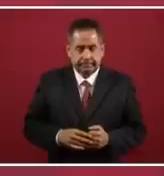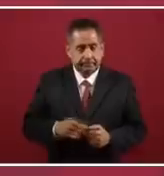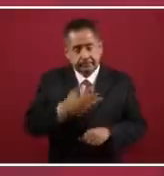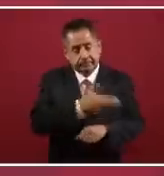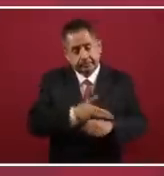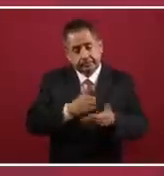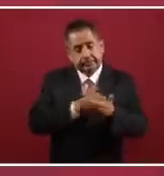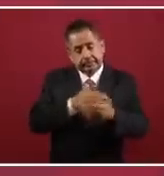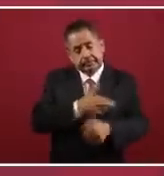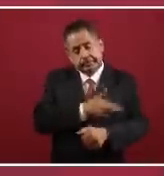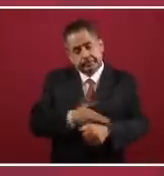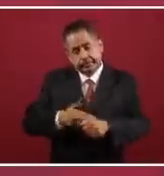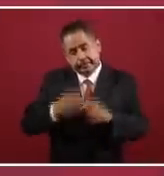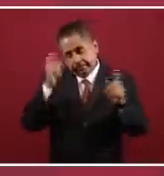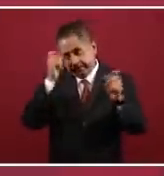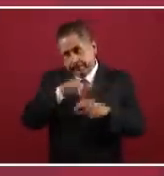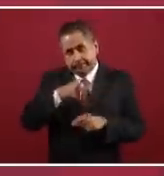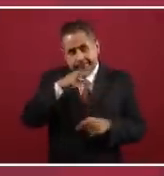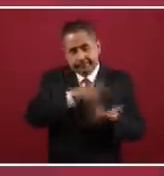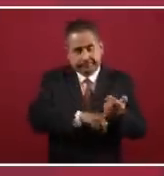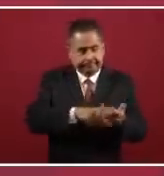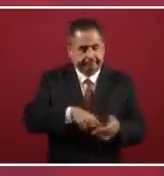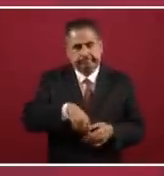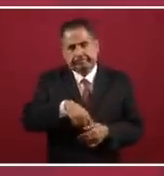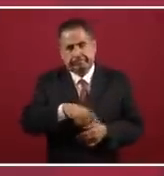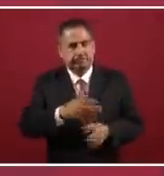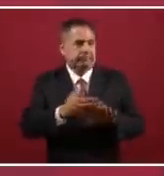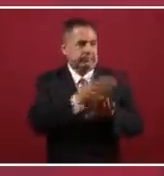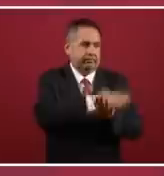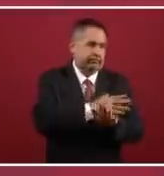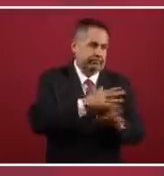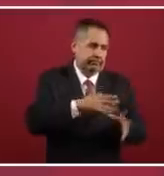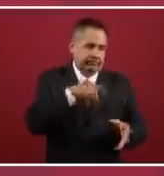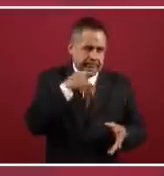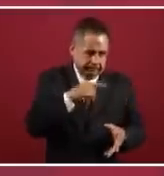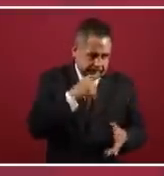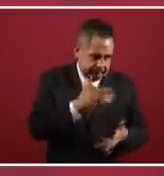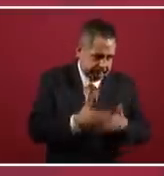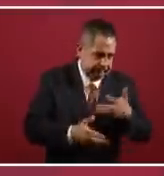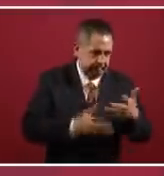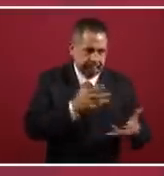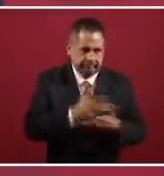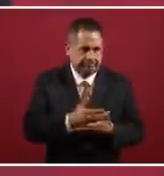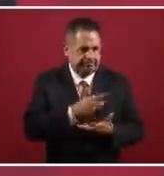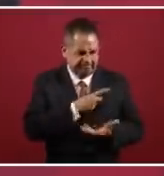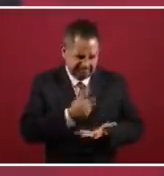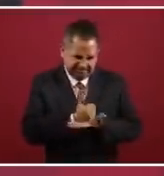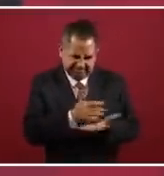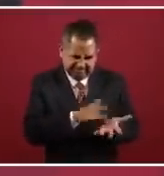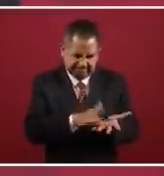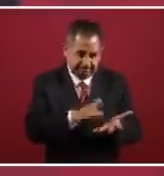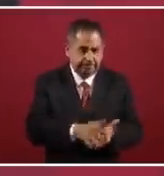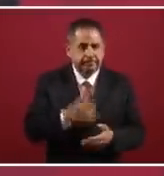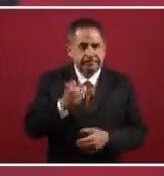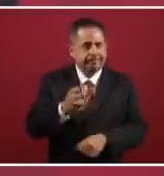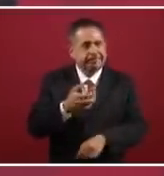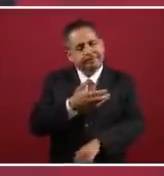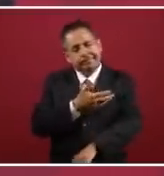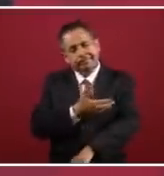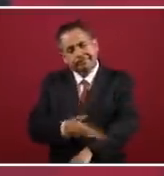tremendo. Es el elefante este, echado, reumático y mañoso. Eso es la burocracia.